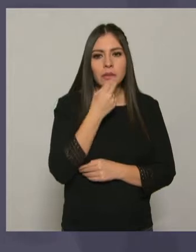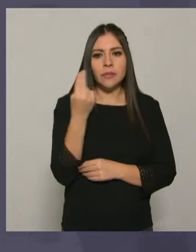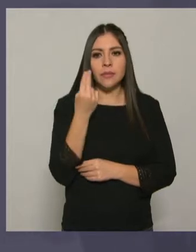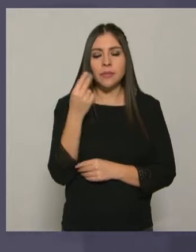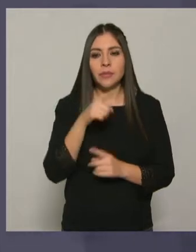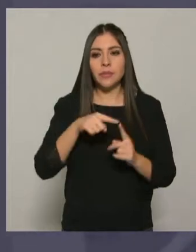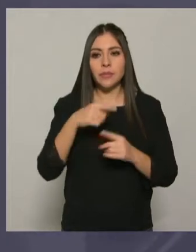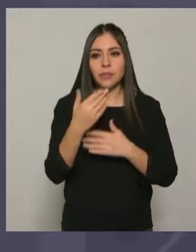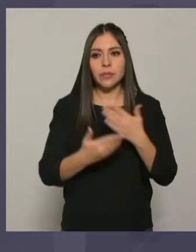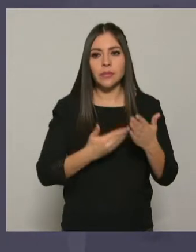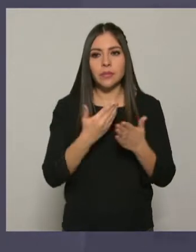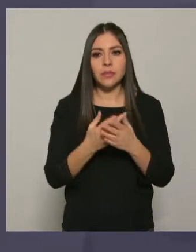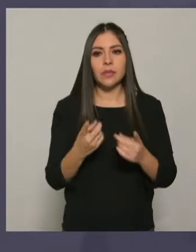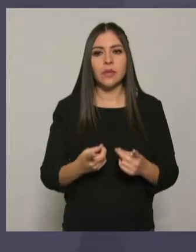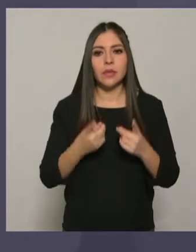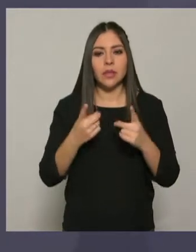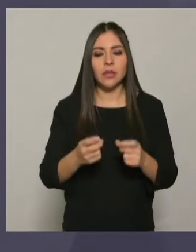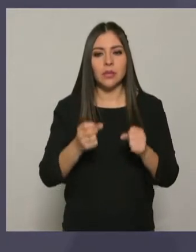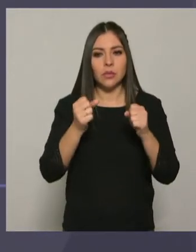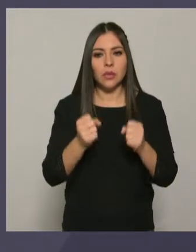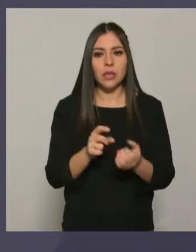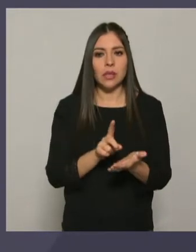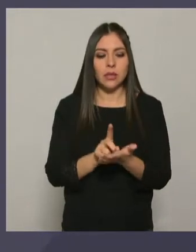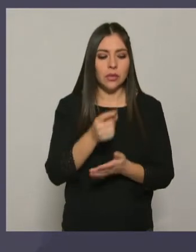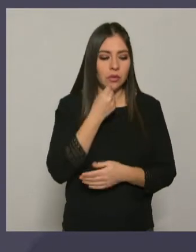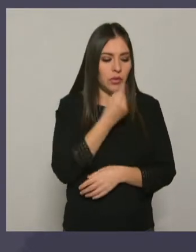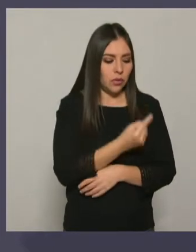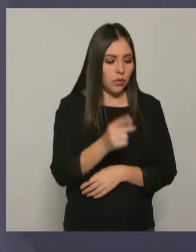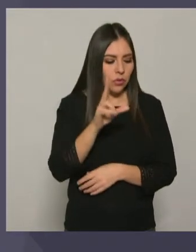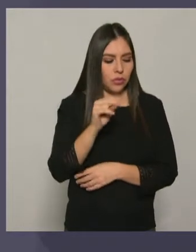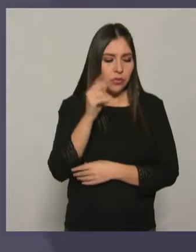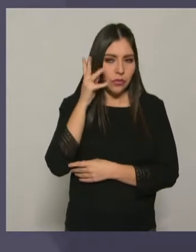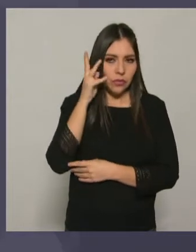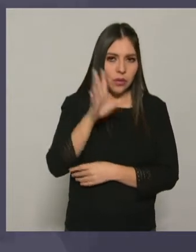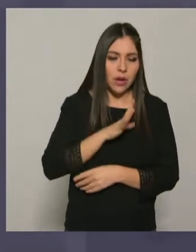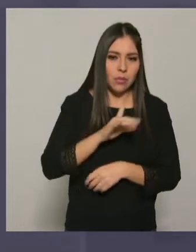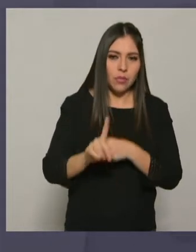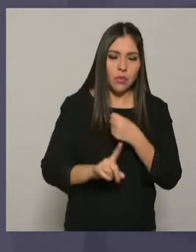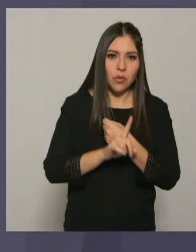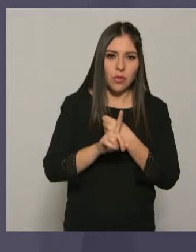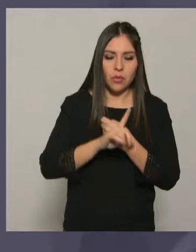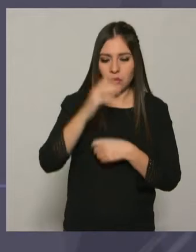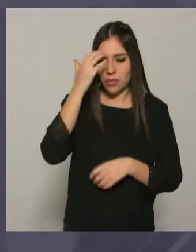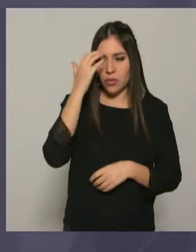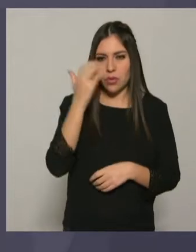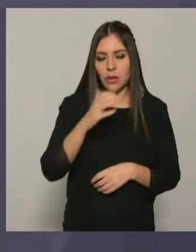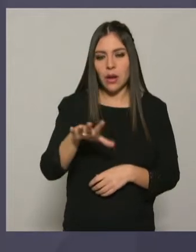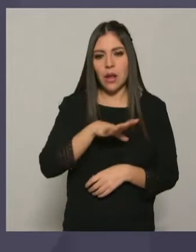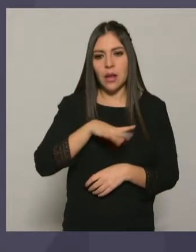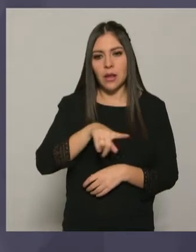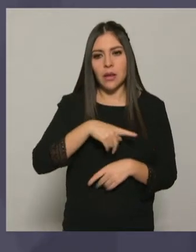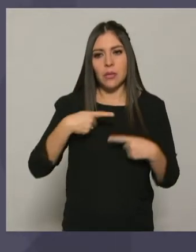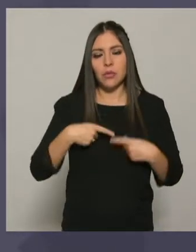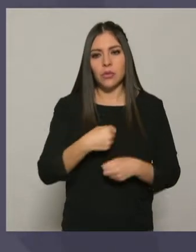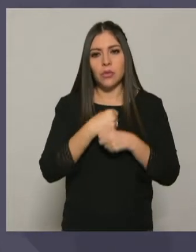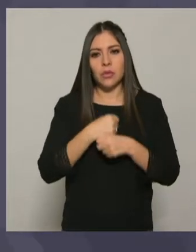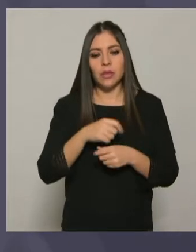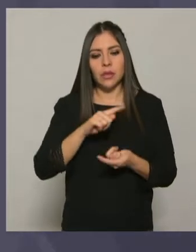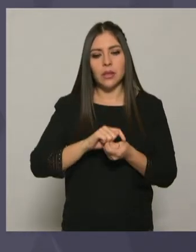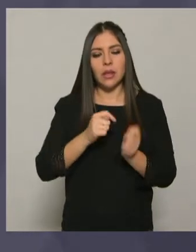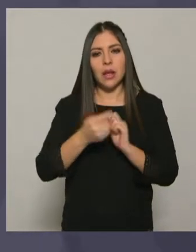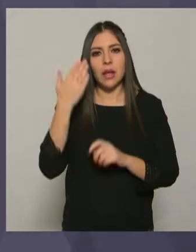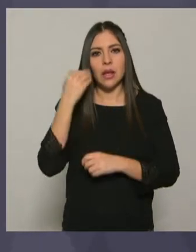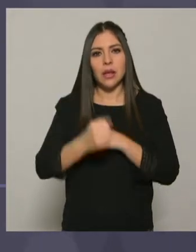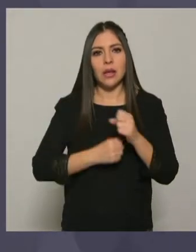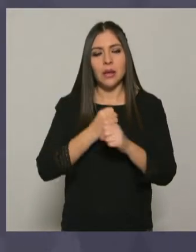dar derecho y certeza de que esas infancias no van a enfrentar todas las cosas brutales que vivimos las personas trans en los 70s, ¿no? Yo cuando